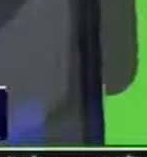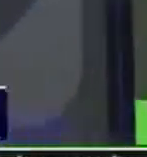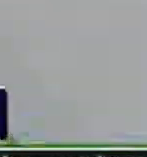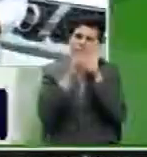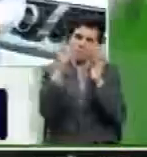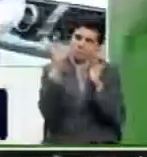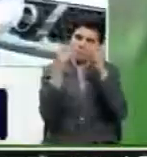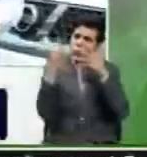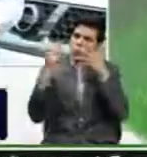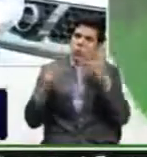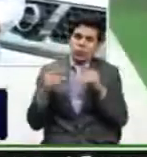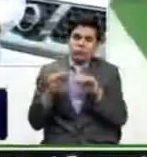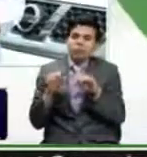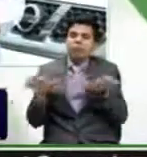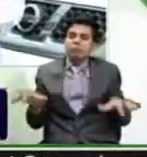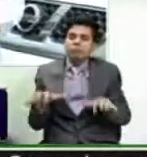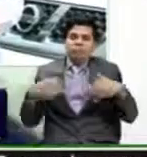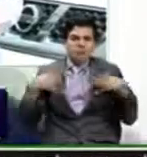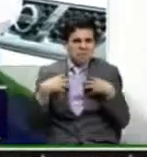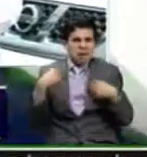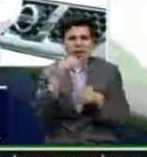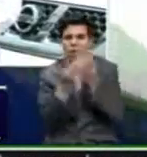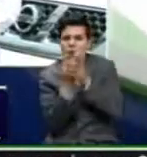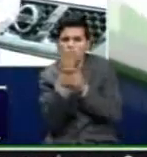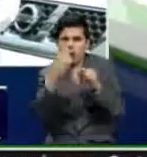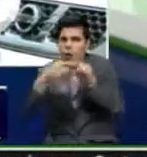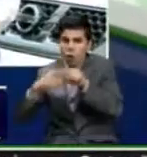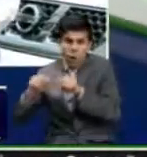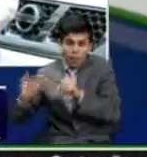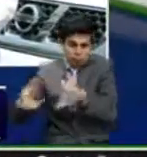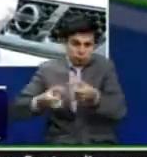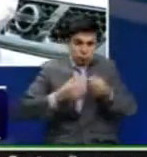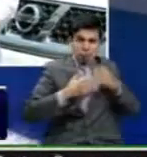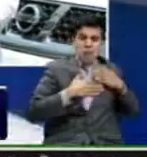ilícito de recursos naturales. Es la información por ahora desde el comando de la policía. Carmen Mejía, Oriente Noticias.